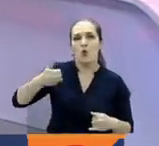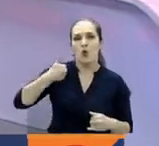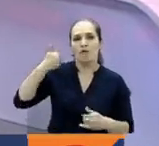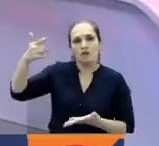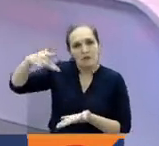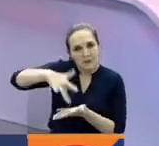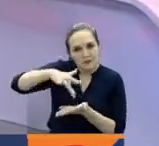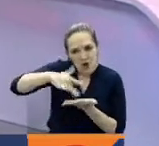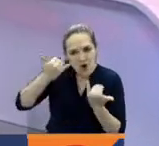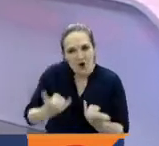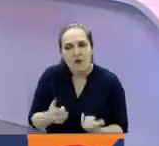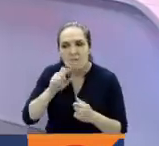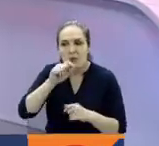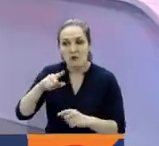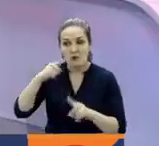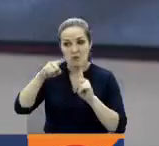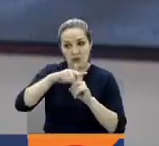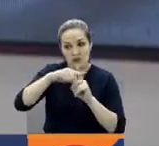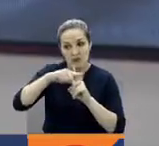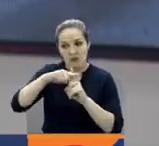nosotros, ¿eso es positivo o negativo?